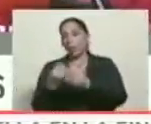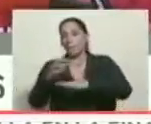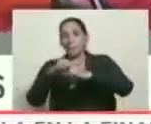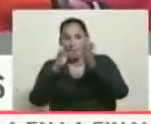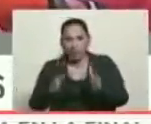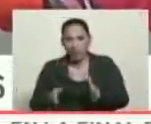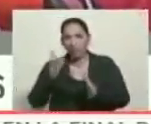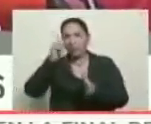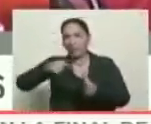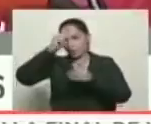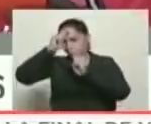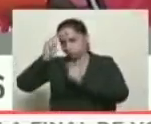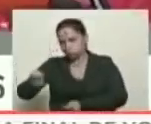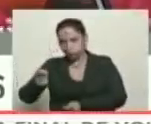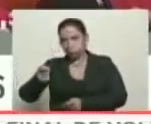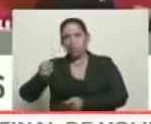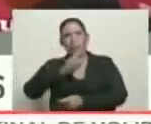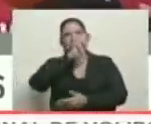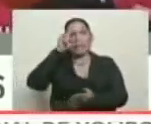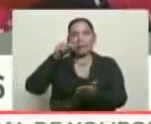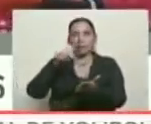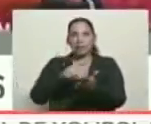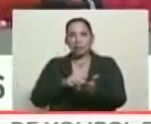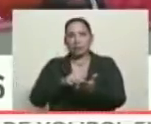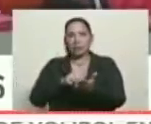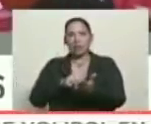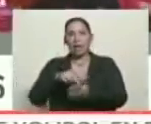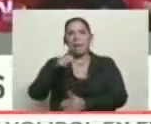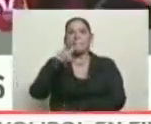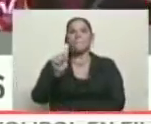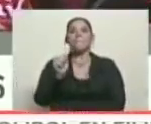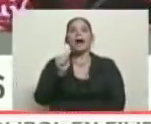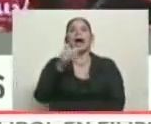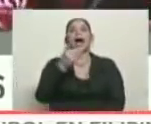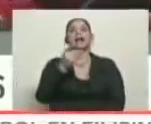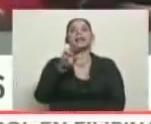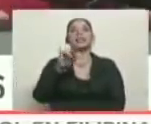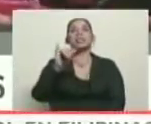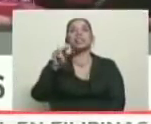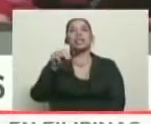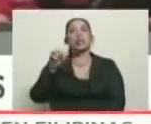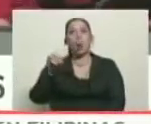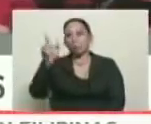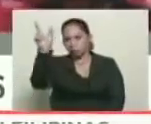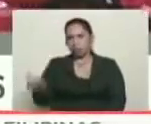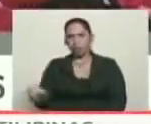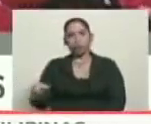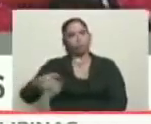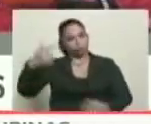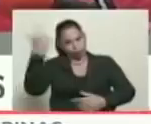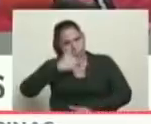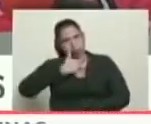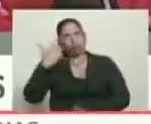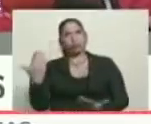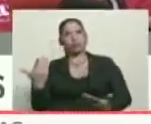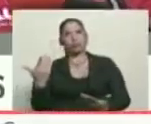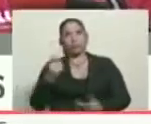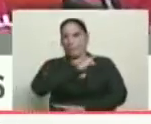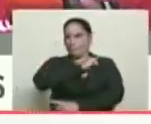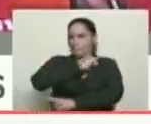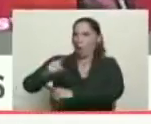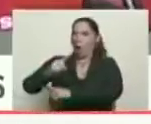rendirle un homenaje nacional, a Vladimir Padrino López, como un patriota integral. trataron de Ornella, ay, yo conozco a